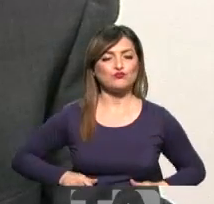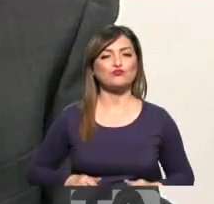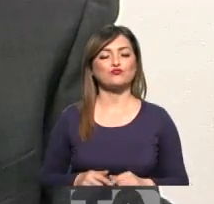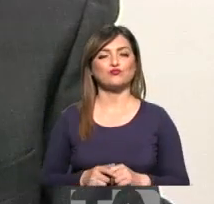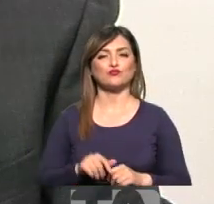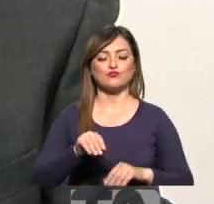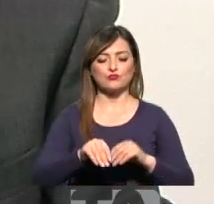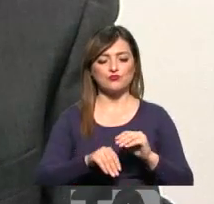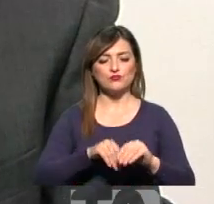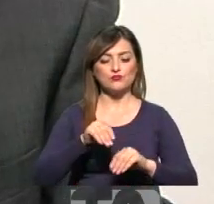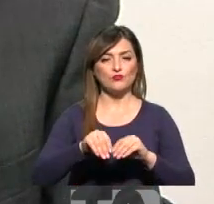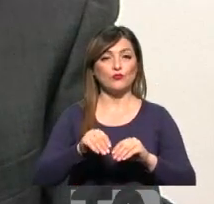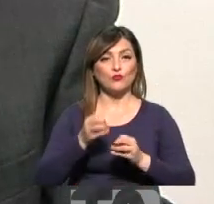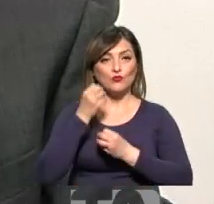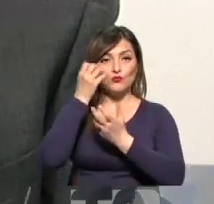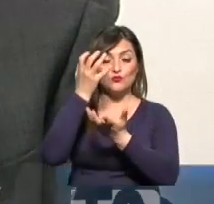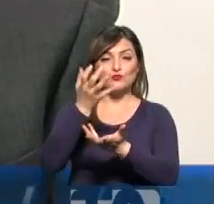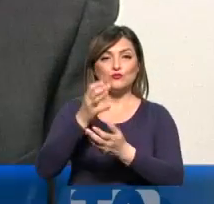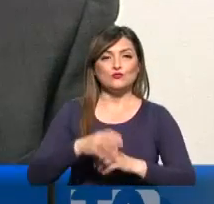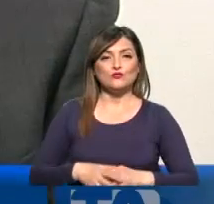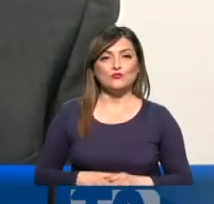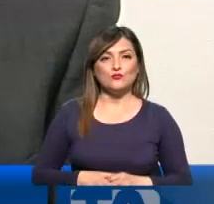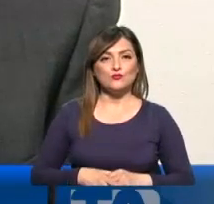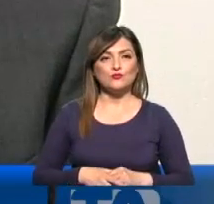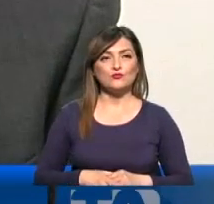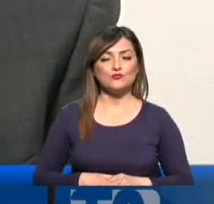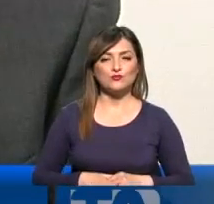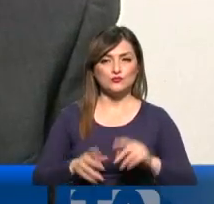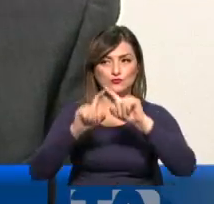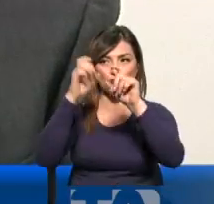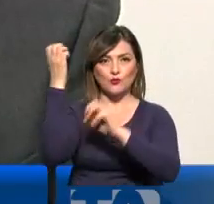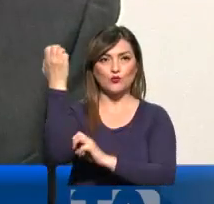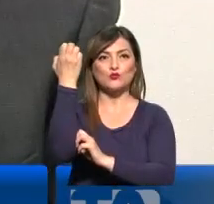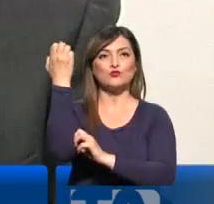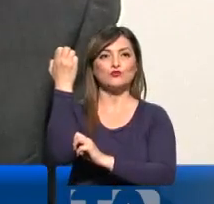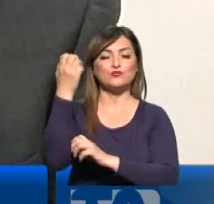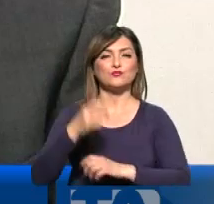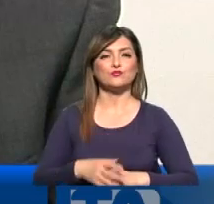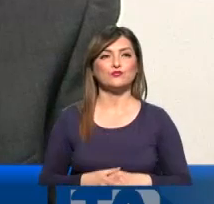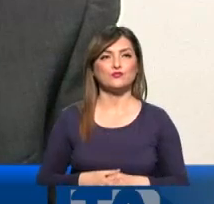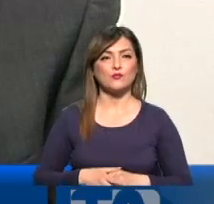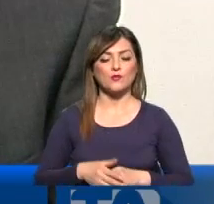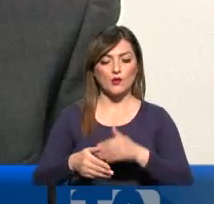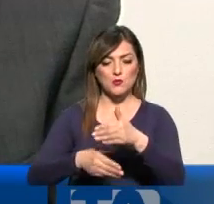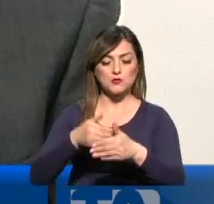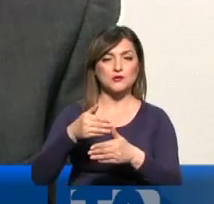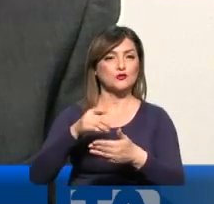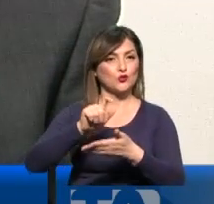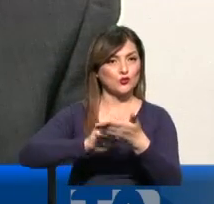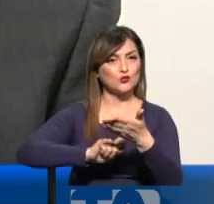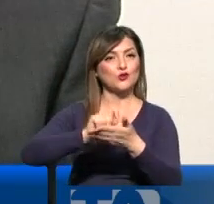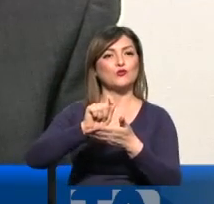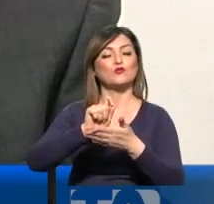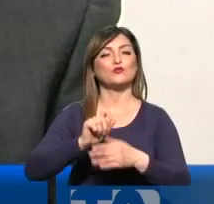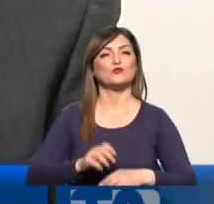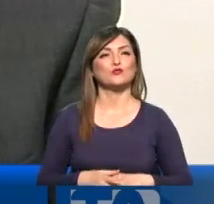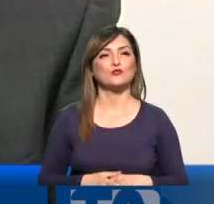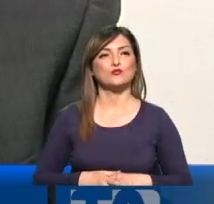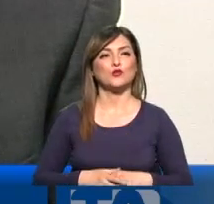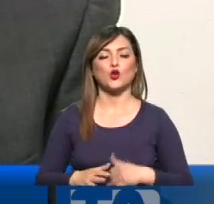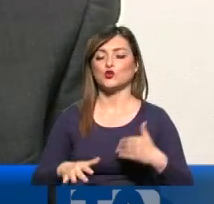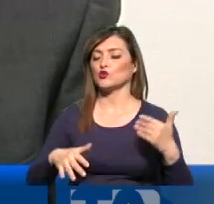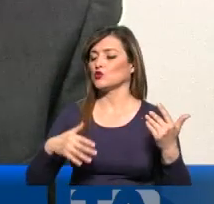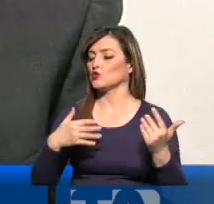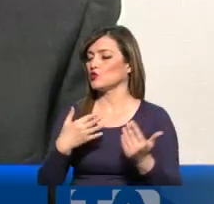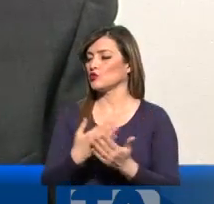los informes de las emergencias, topando todos los procesos de contratación sin dejar uno solo